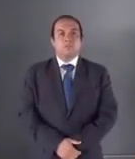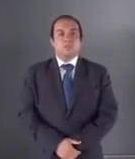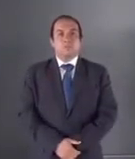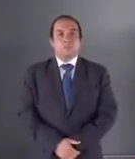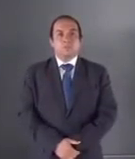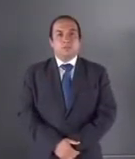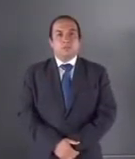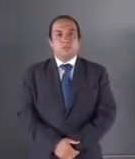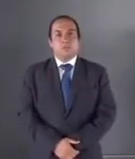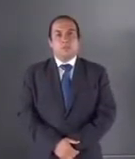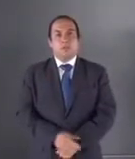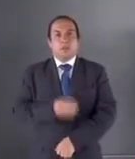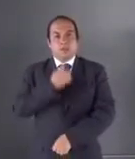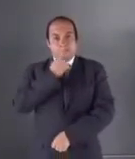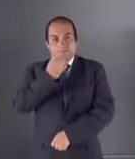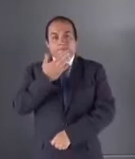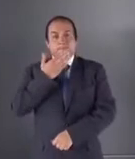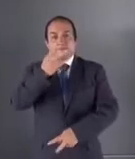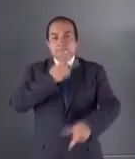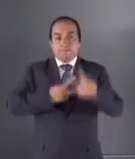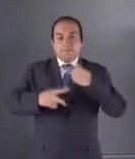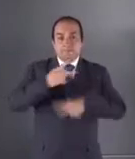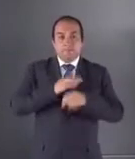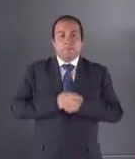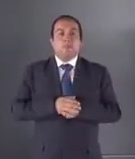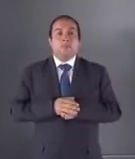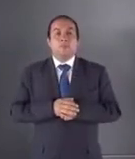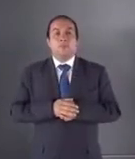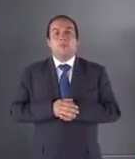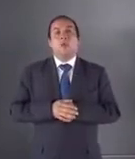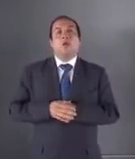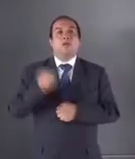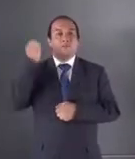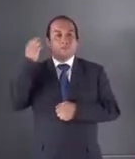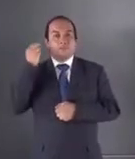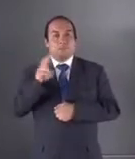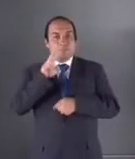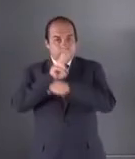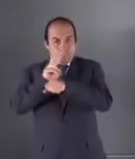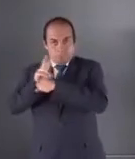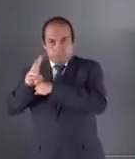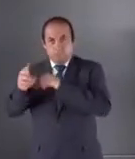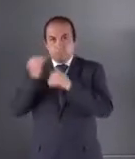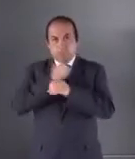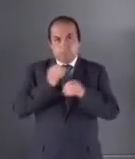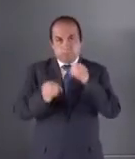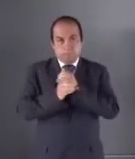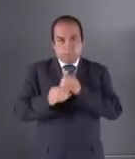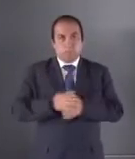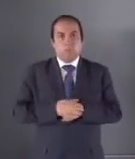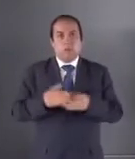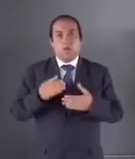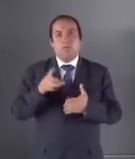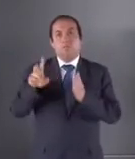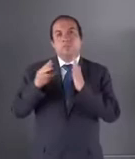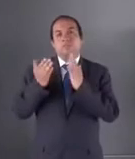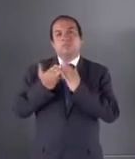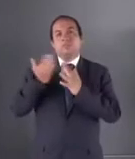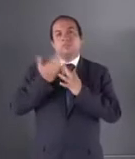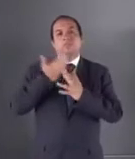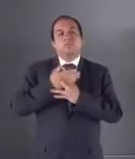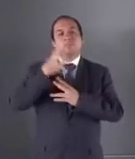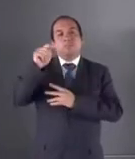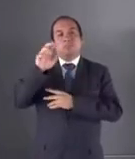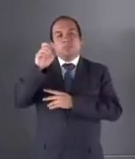les da la más cordial de las bienvenidas al acto de supervisión de obra en la estación Tlalpesco del Cablebús Línea